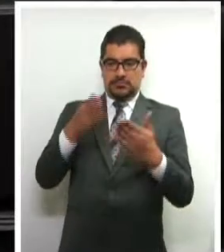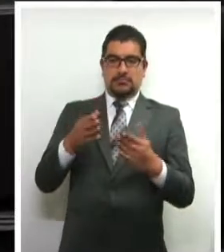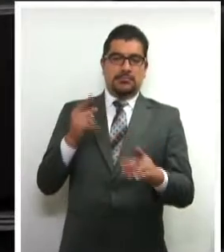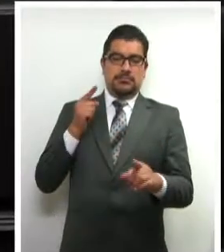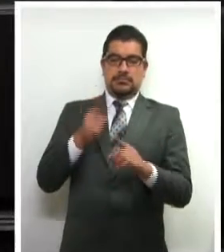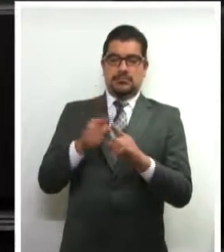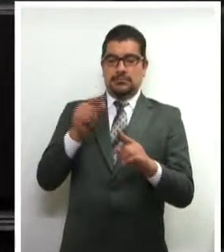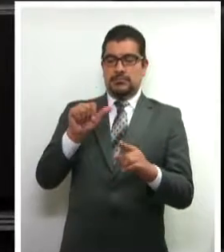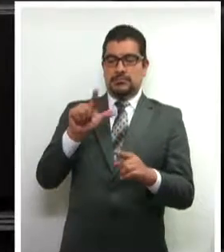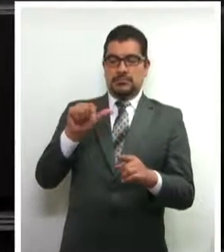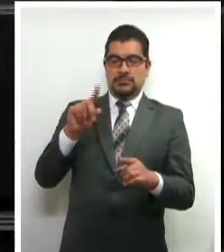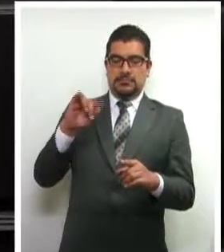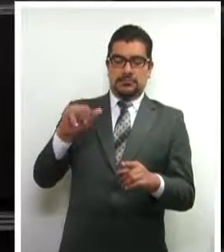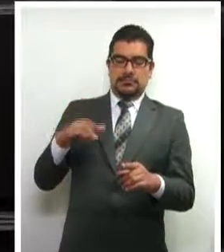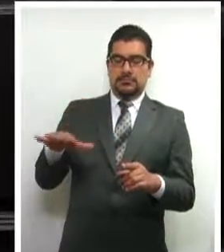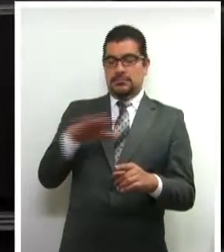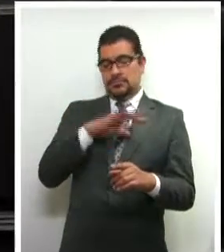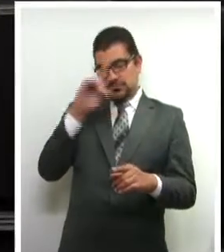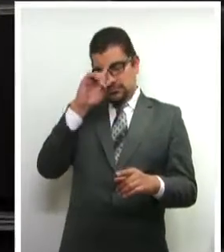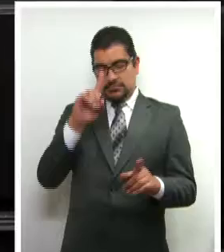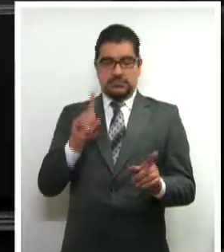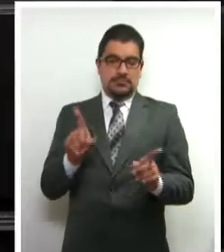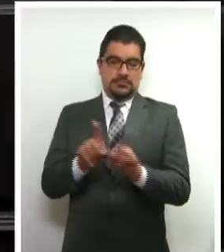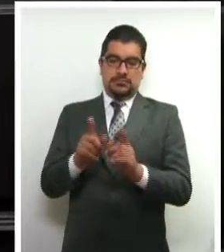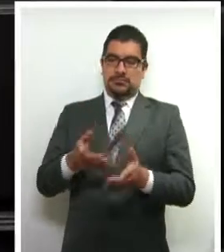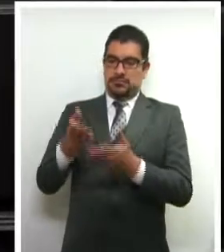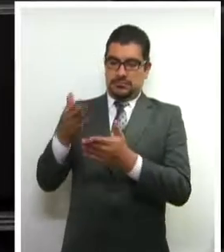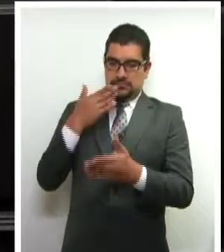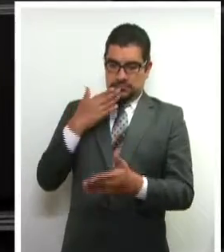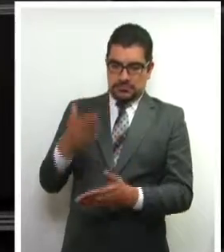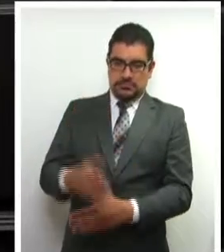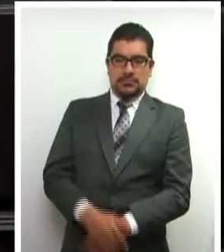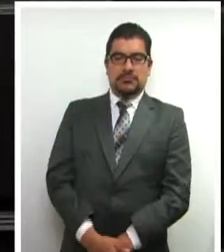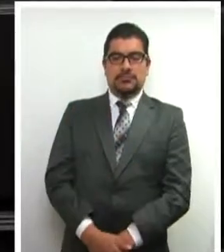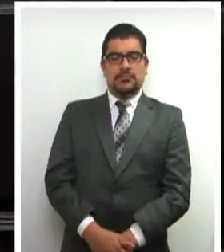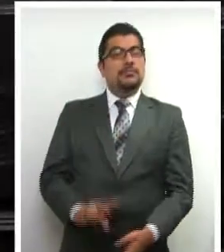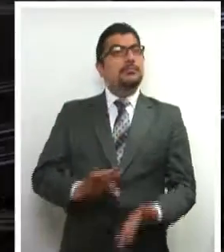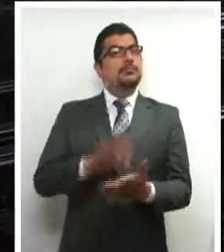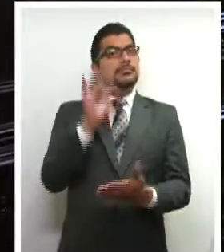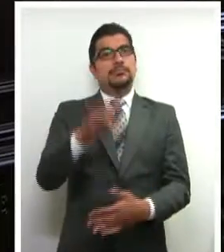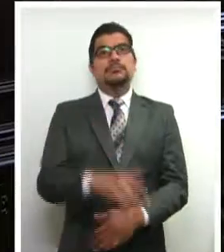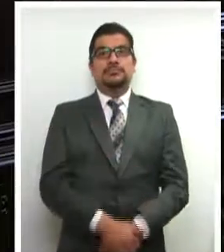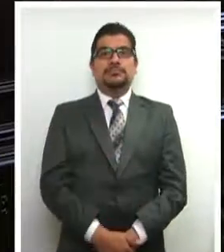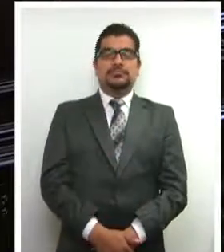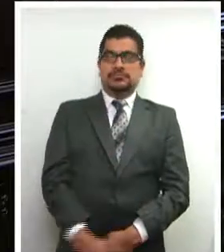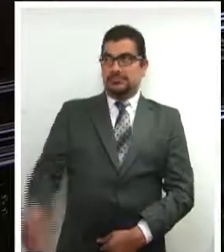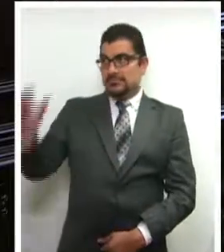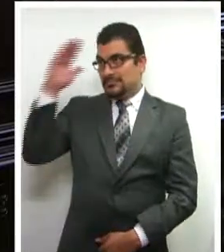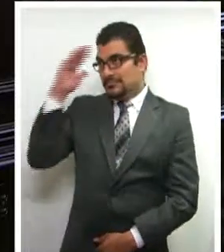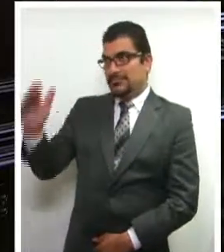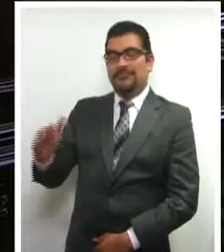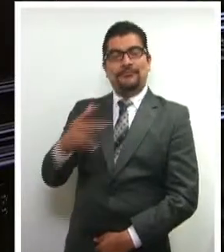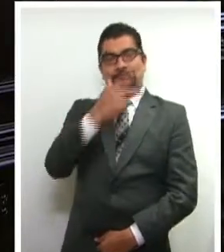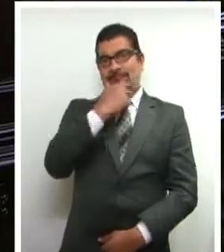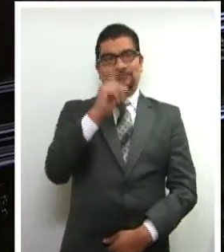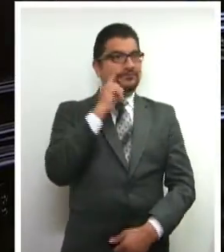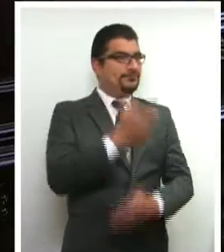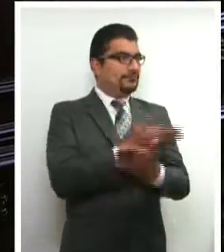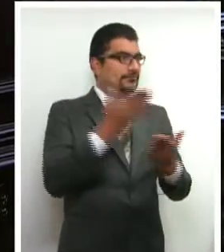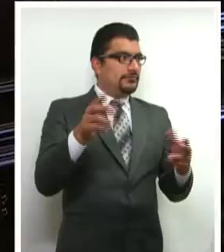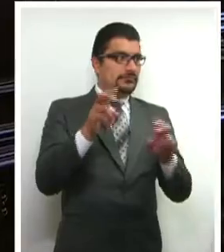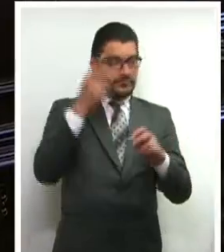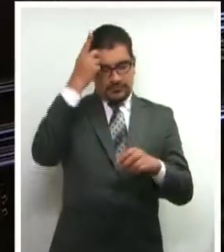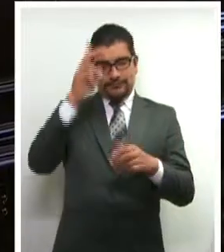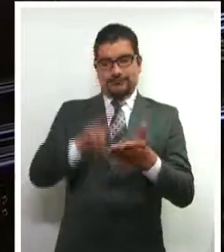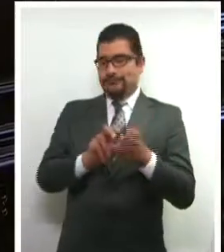materia de alcaldías y concejales. Adelante, diputada. Gracias. Señoras y señores diputados de la mesa